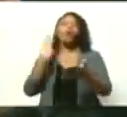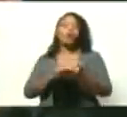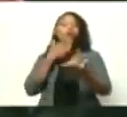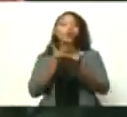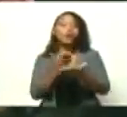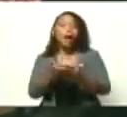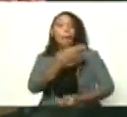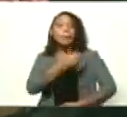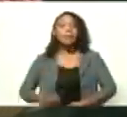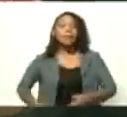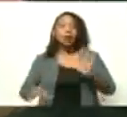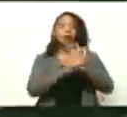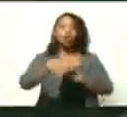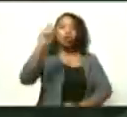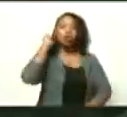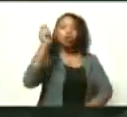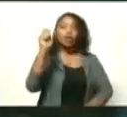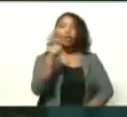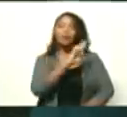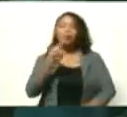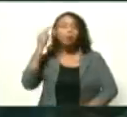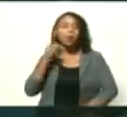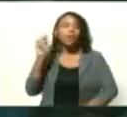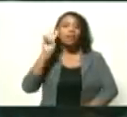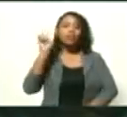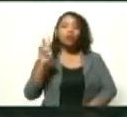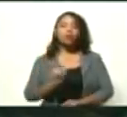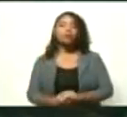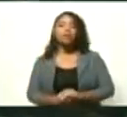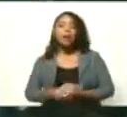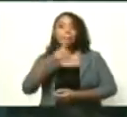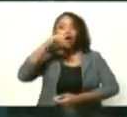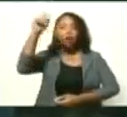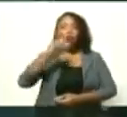al presidente constitucional de la República Bolivariana de Venezuela,